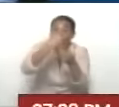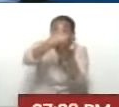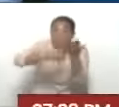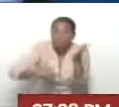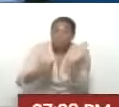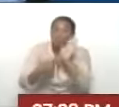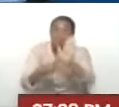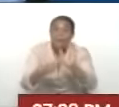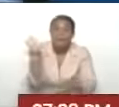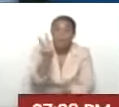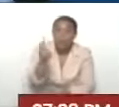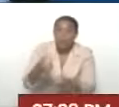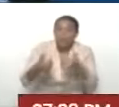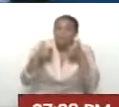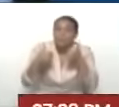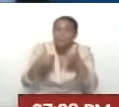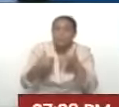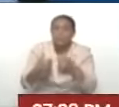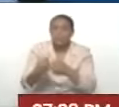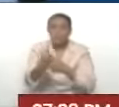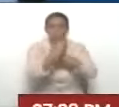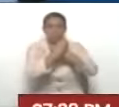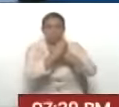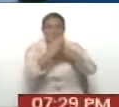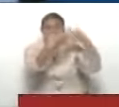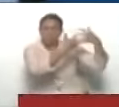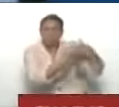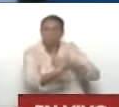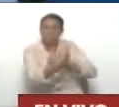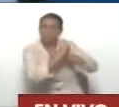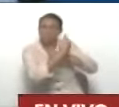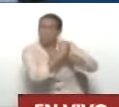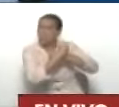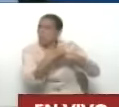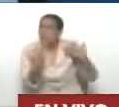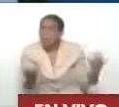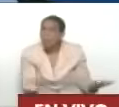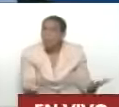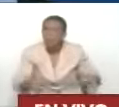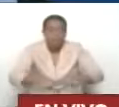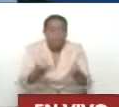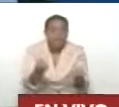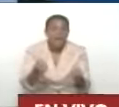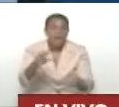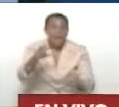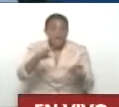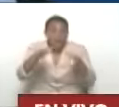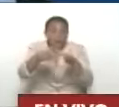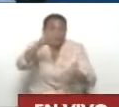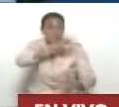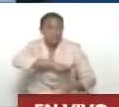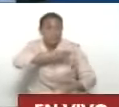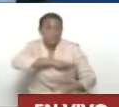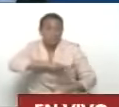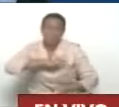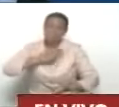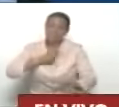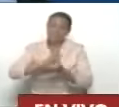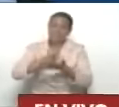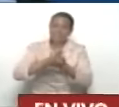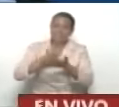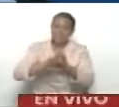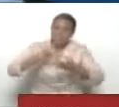Y uno de los objetivos de las sanciones y de los misiles que nos lanzaron era destruir el estado de bienestar